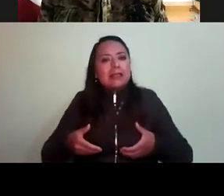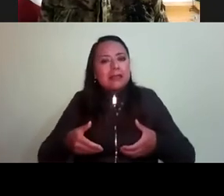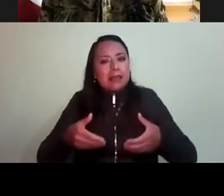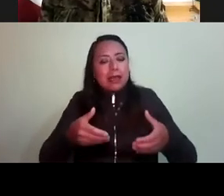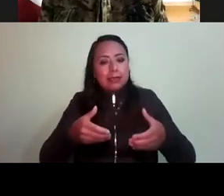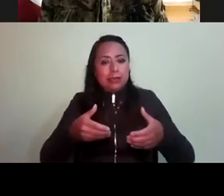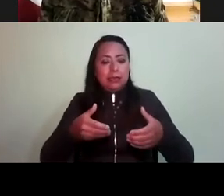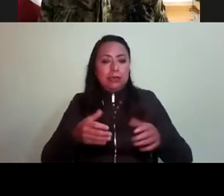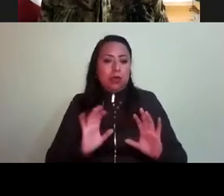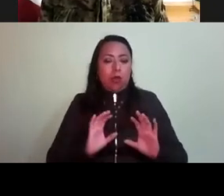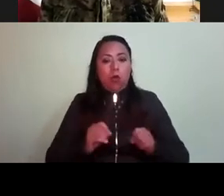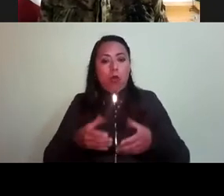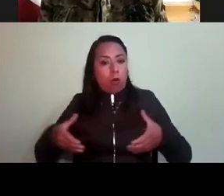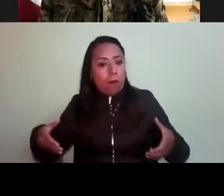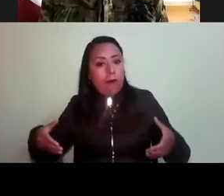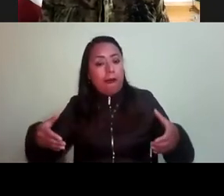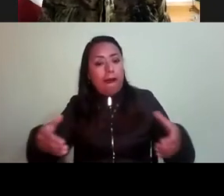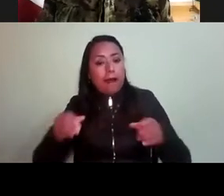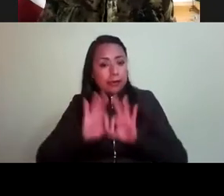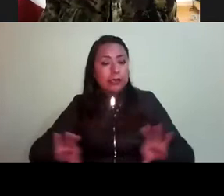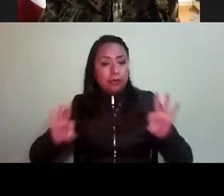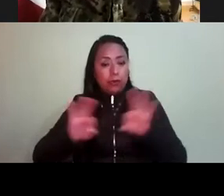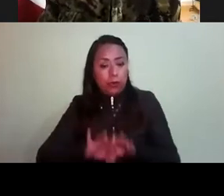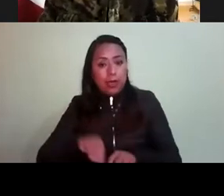de la propia demarcación.